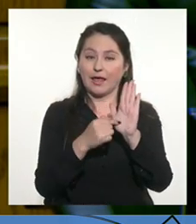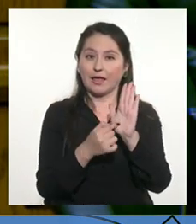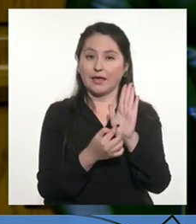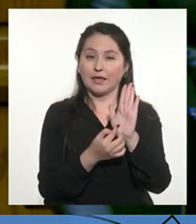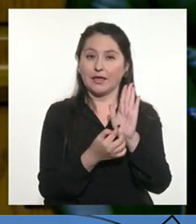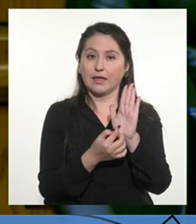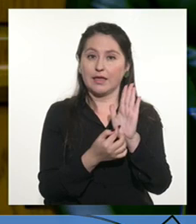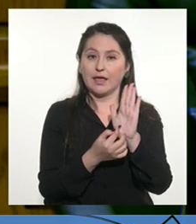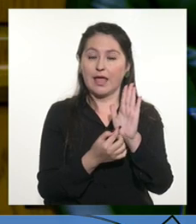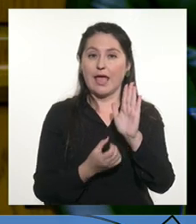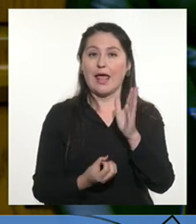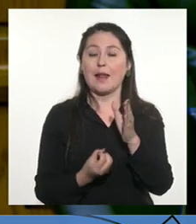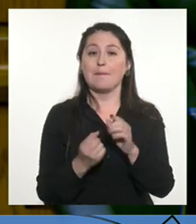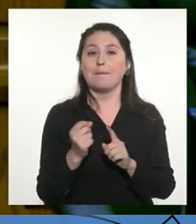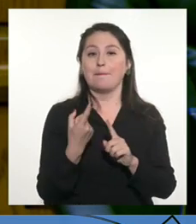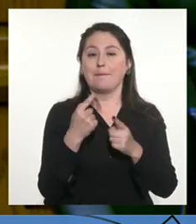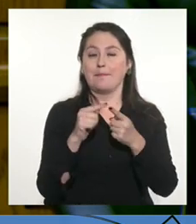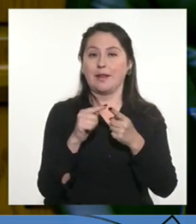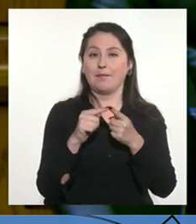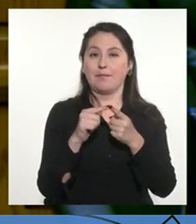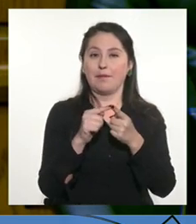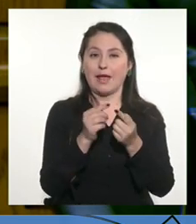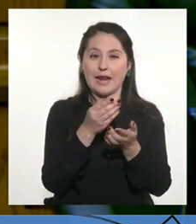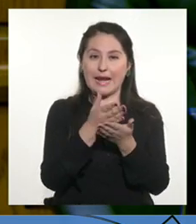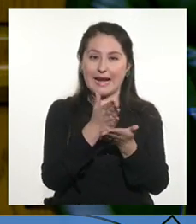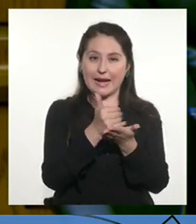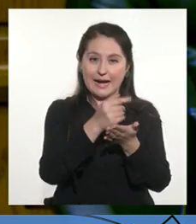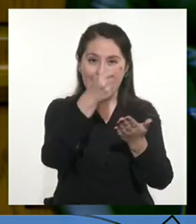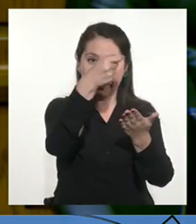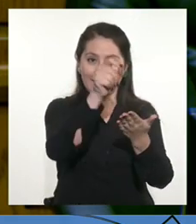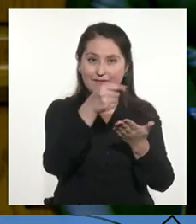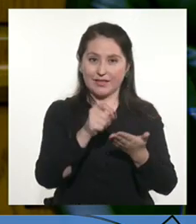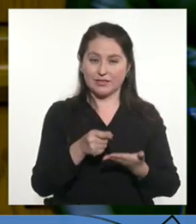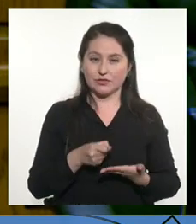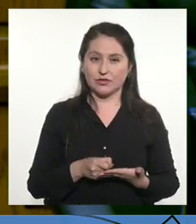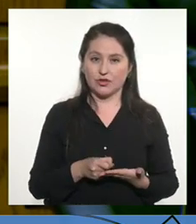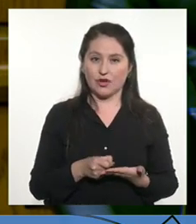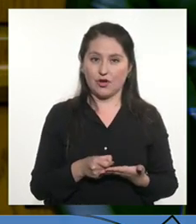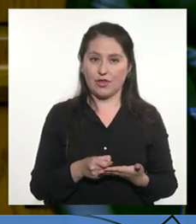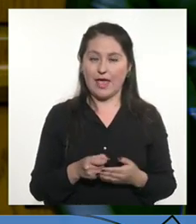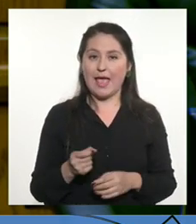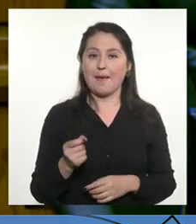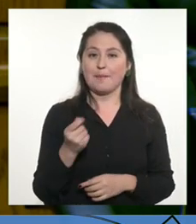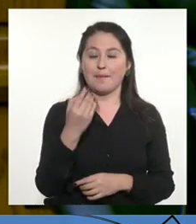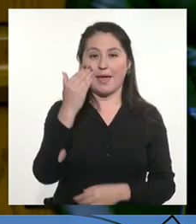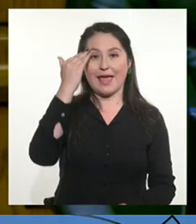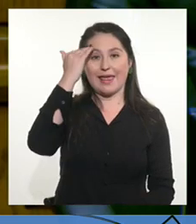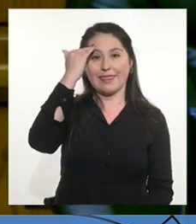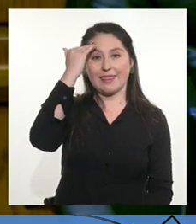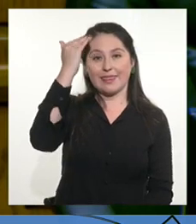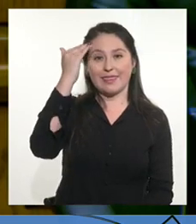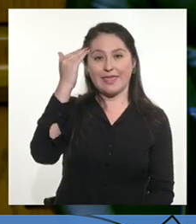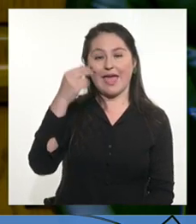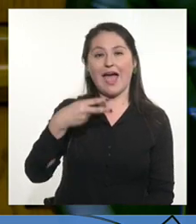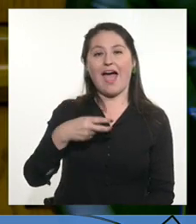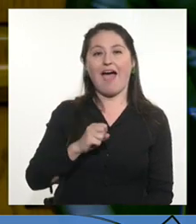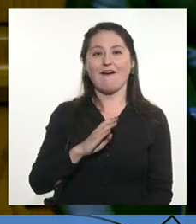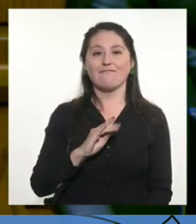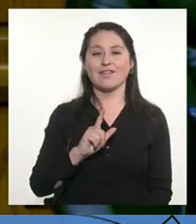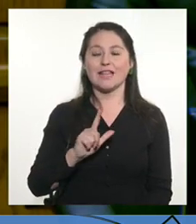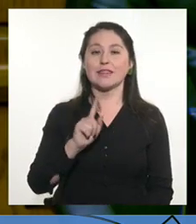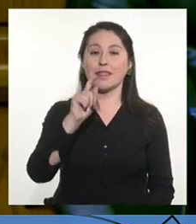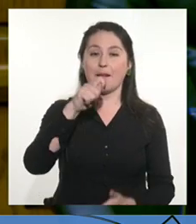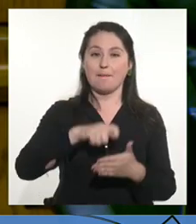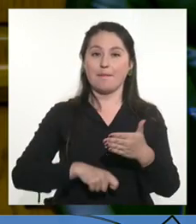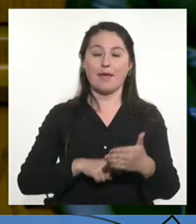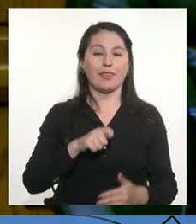a que el primer plan de revisión legislativa debe ser elaborado hasta el primer día hábil del mes de junio siguiente a